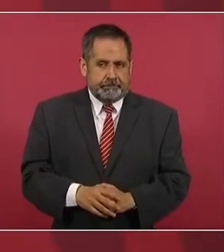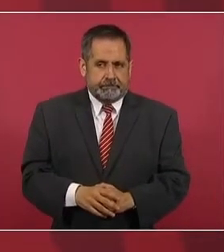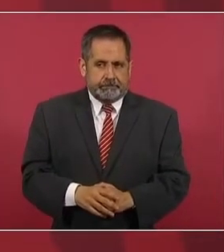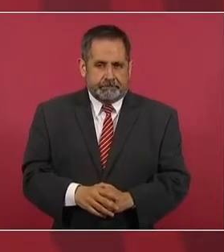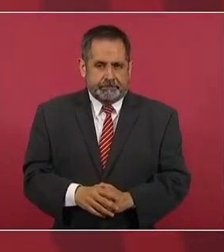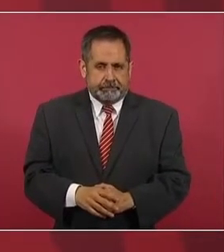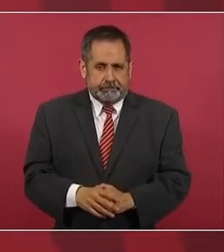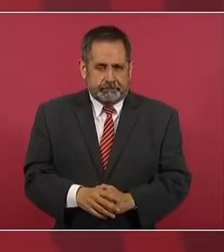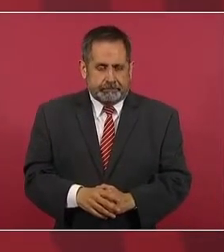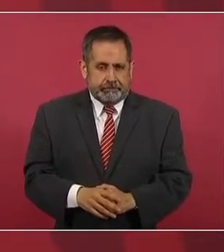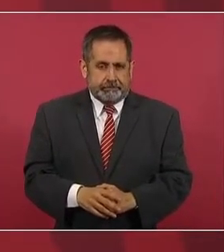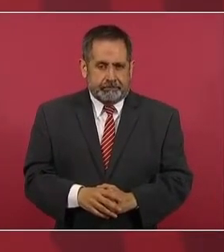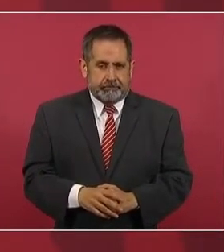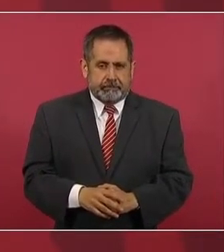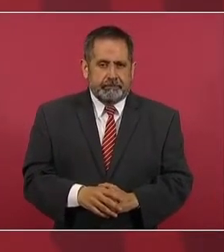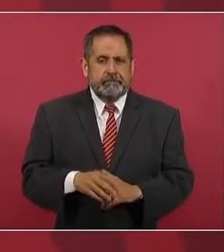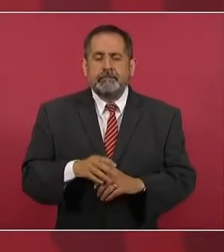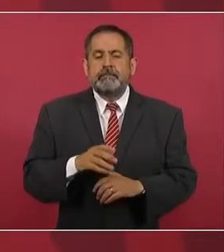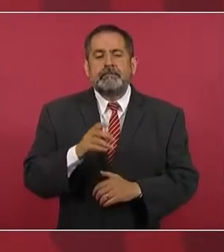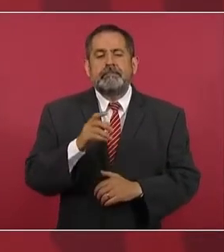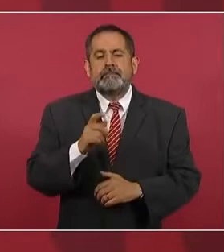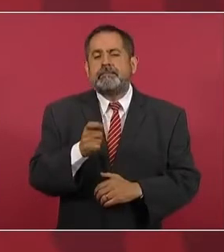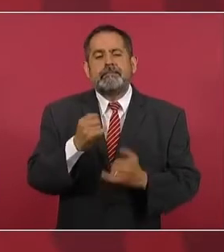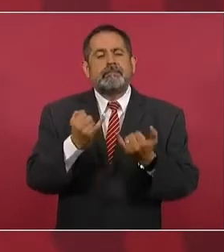sobre todo en lo que tiene que ver